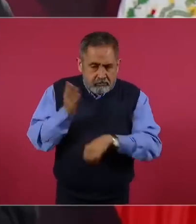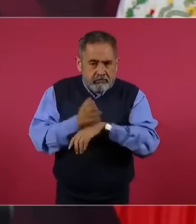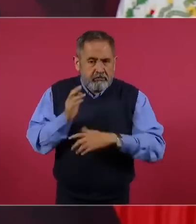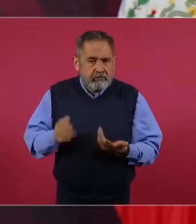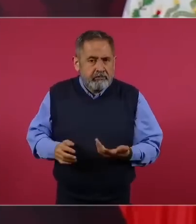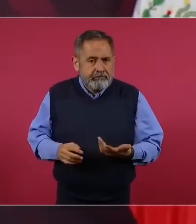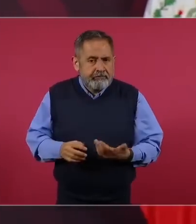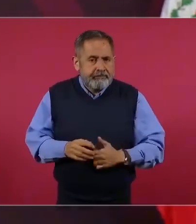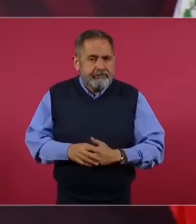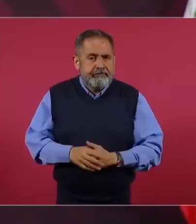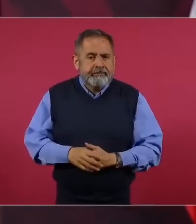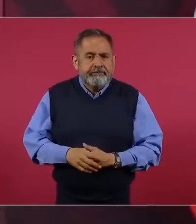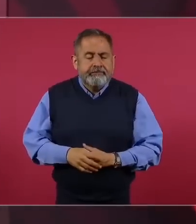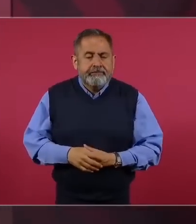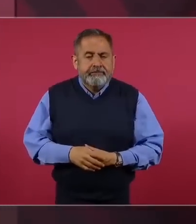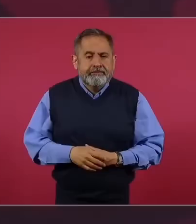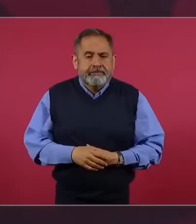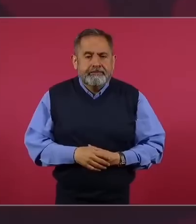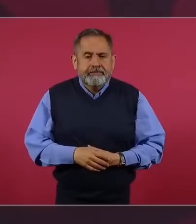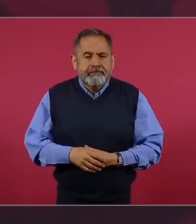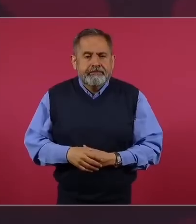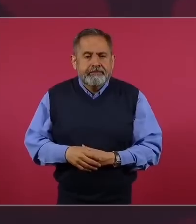Porque sí